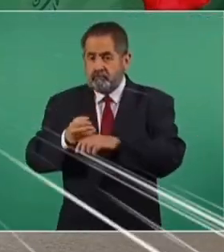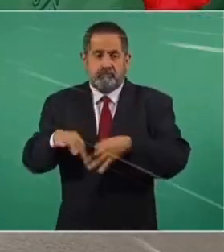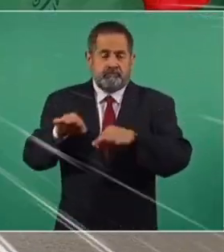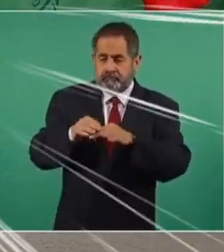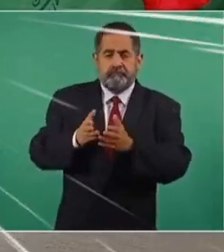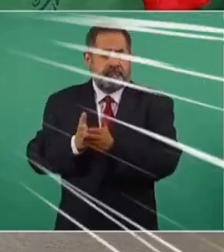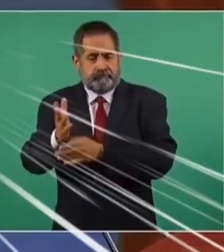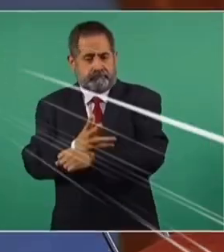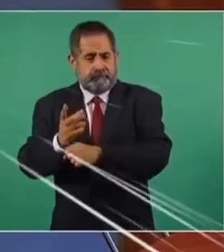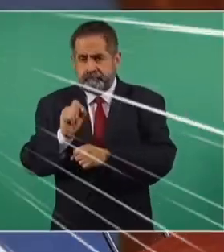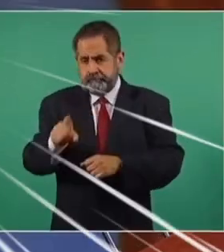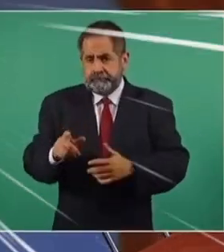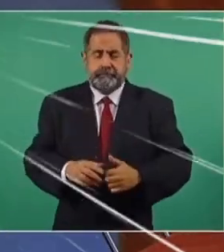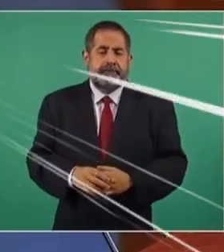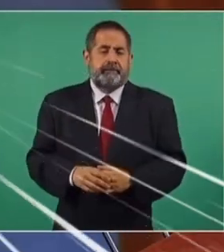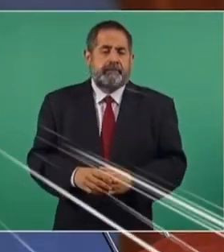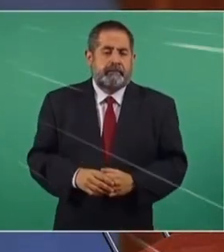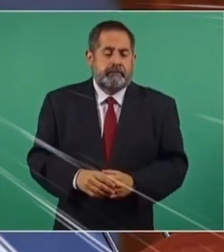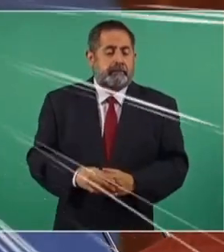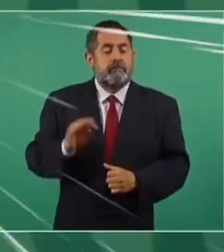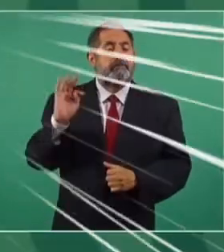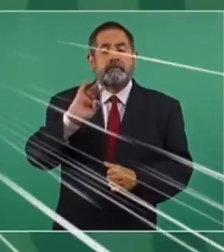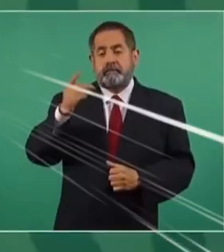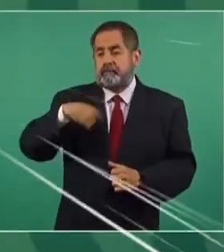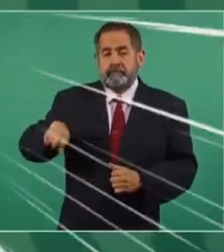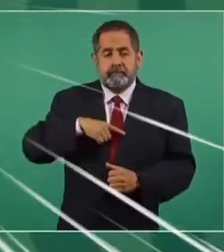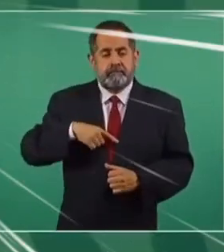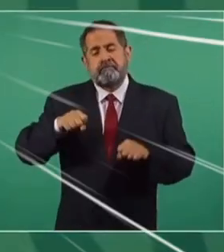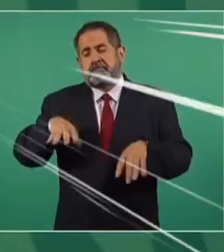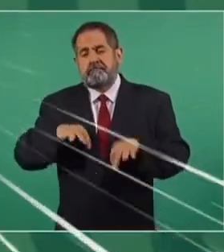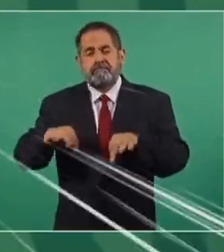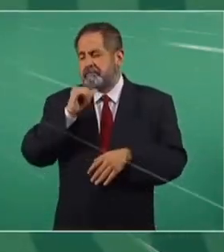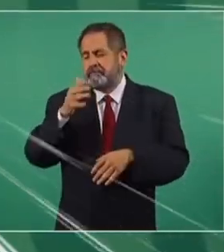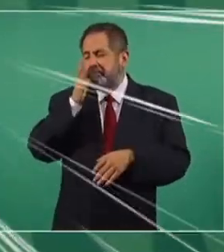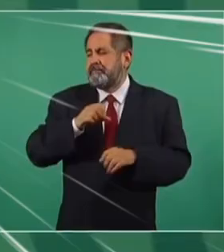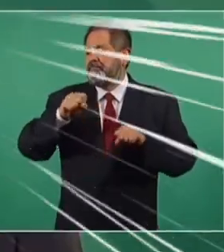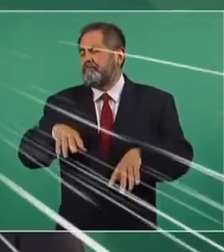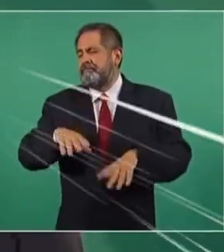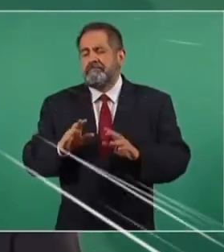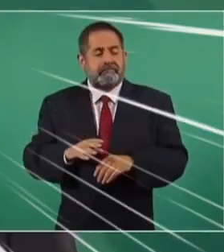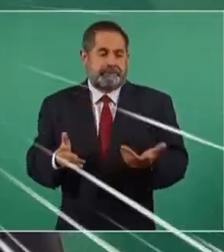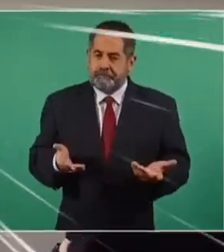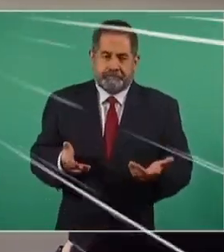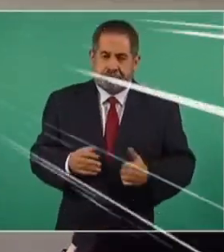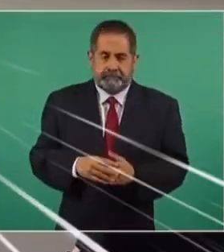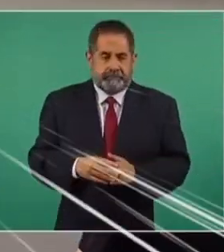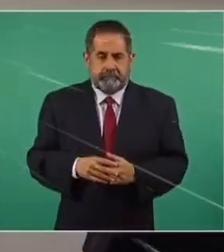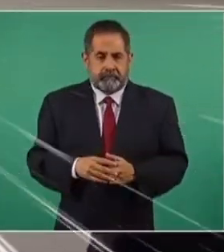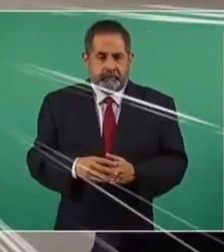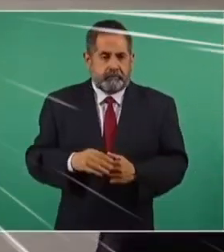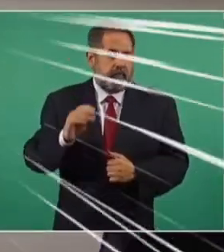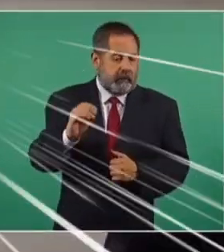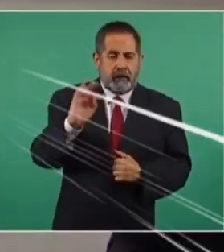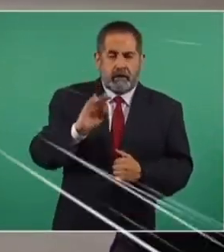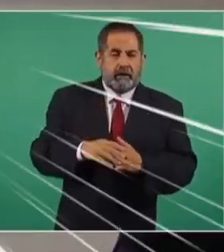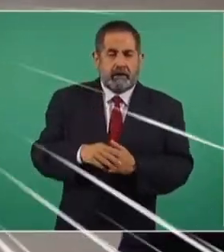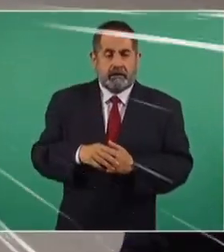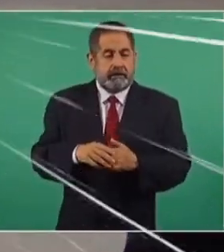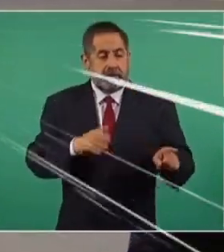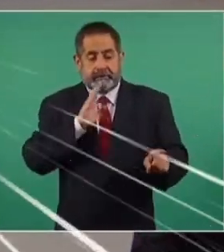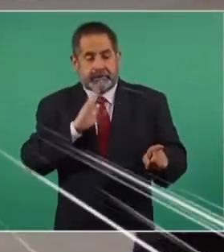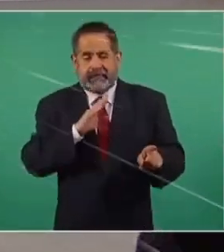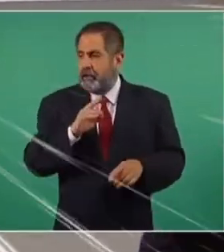importantísimo. Porque si nosotros no hiciéramos nuestro trabajo y no nos importara, o